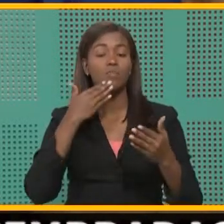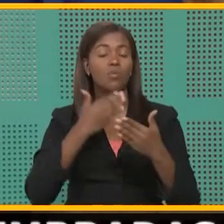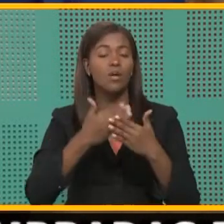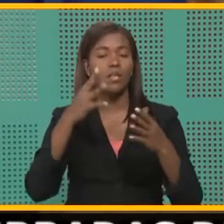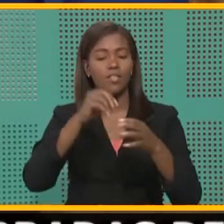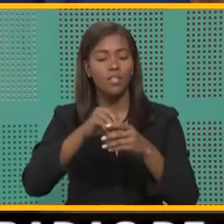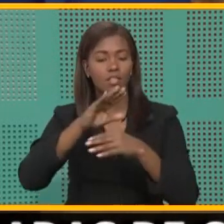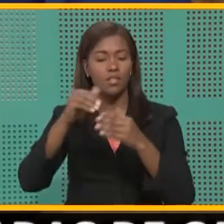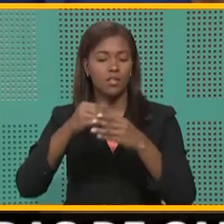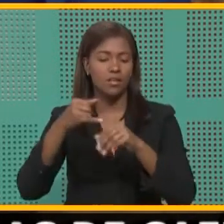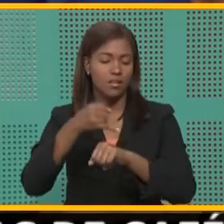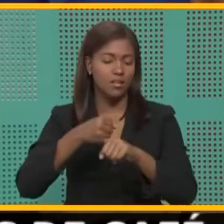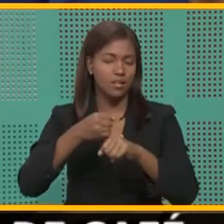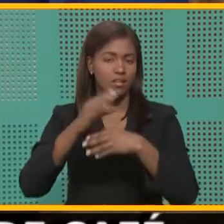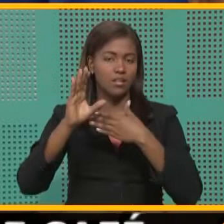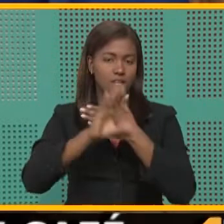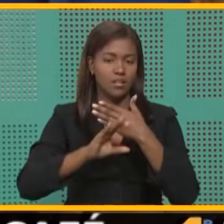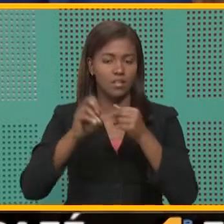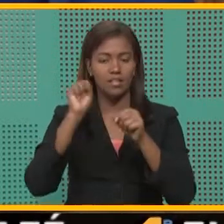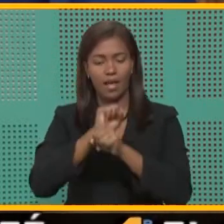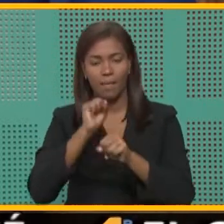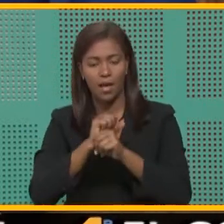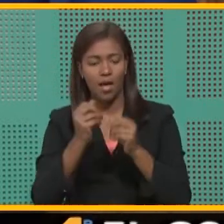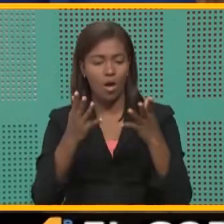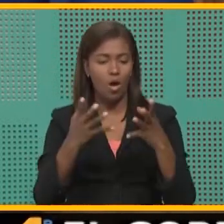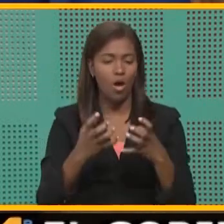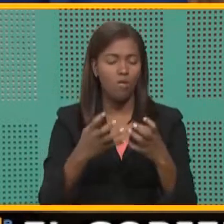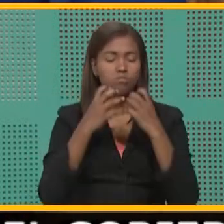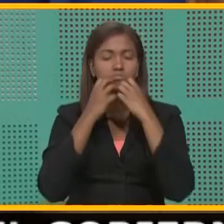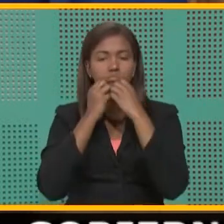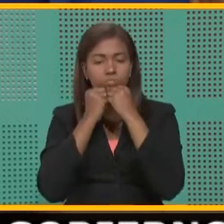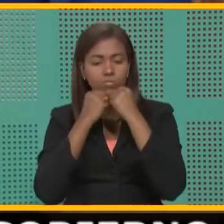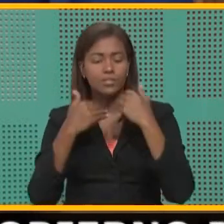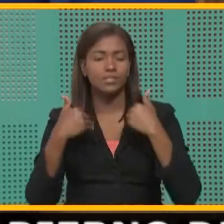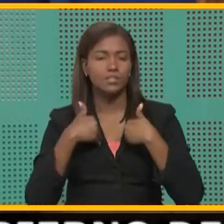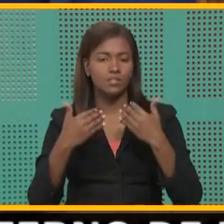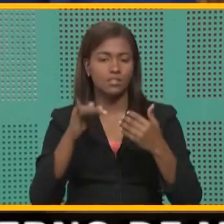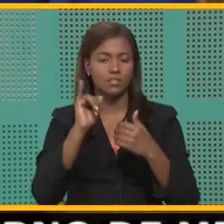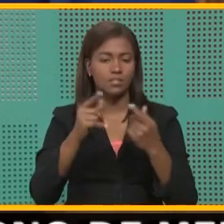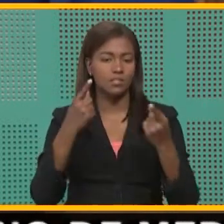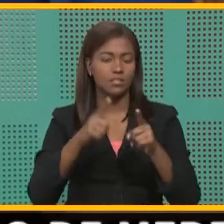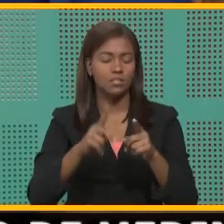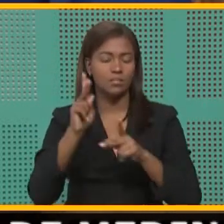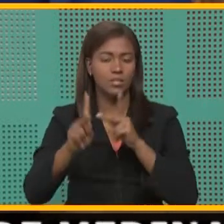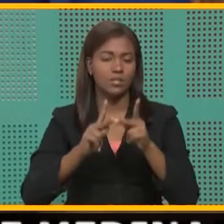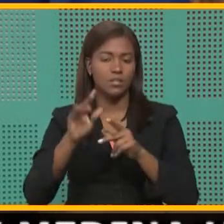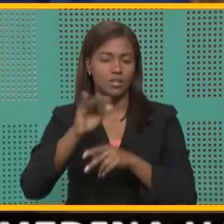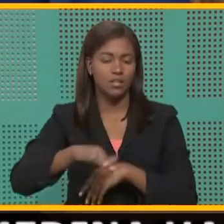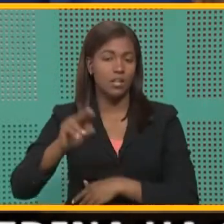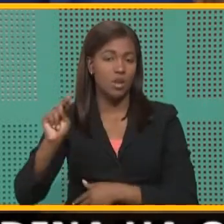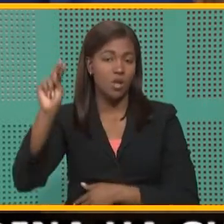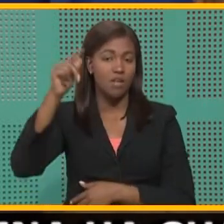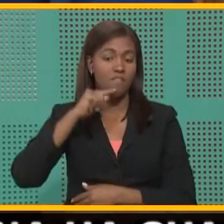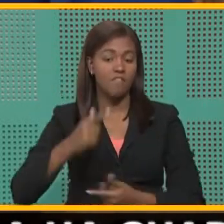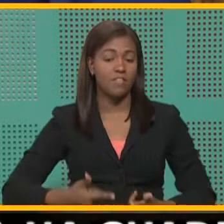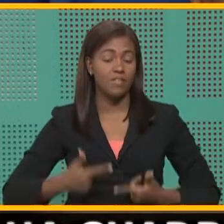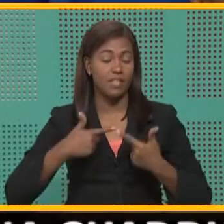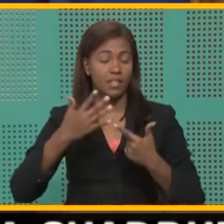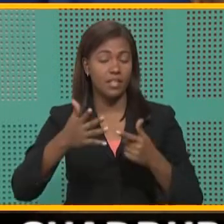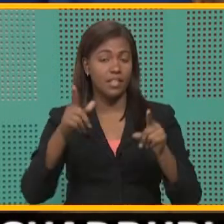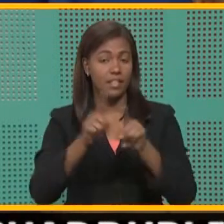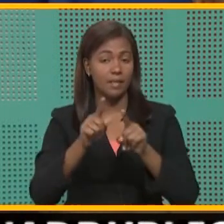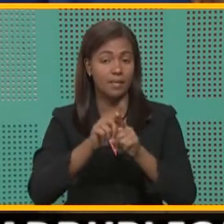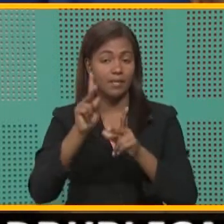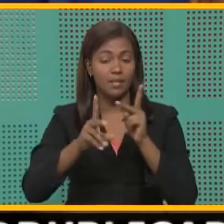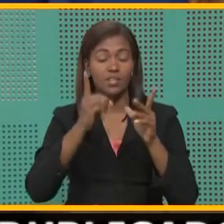dentro de todas las islas del Caribe. El trabajo, la pasión y el cariño que le ponen en este caso los cibaenses o los habitantes del Cibao y también